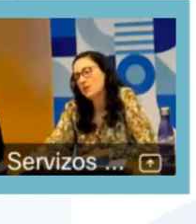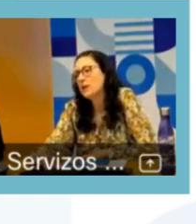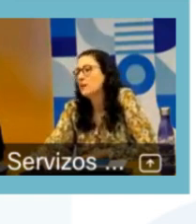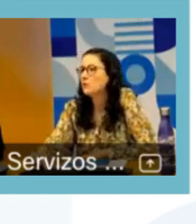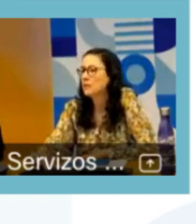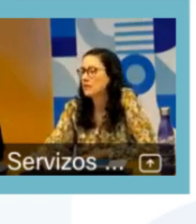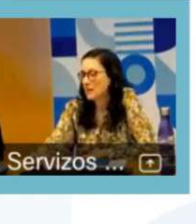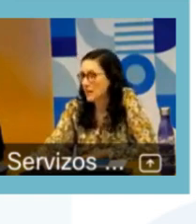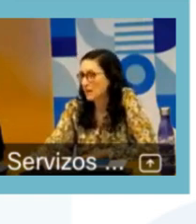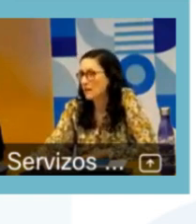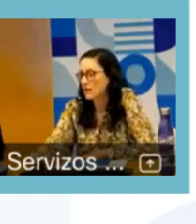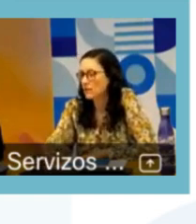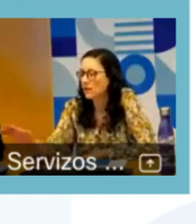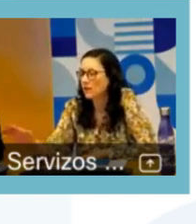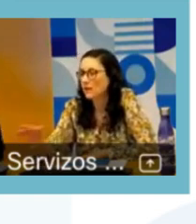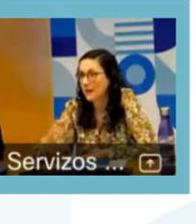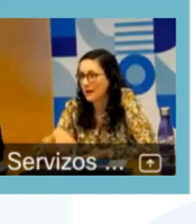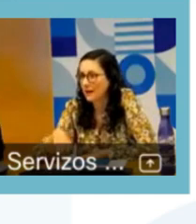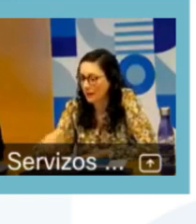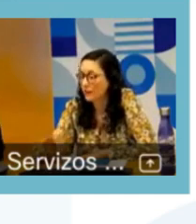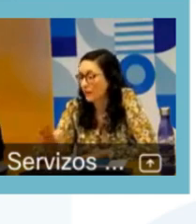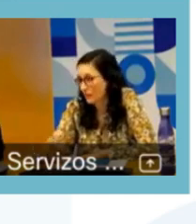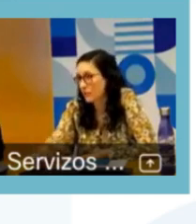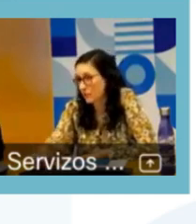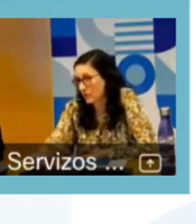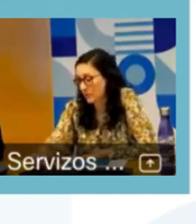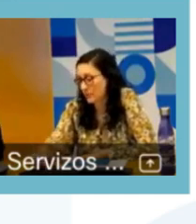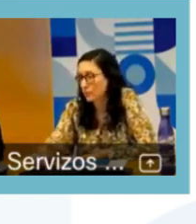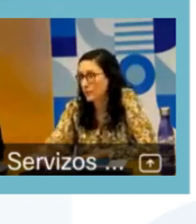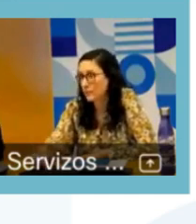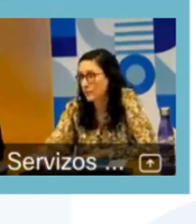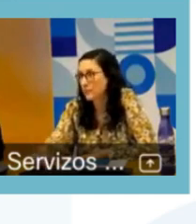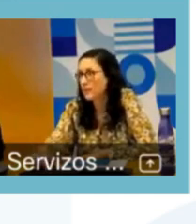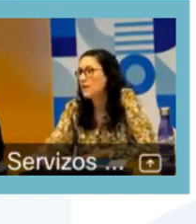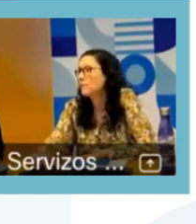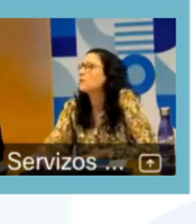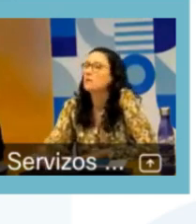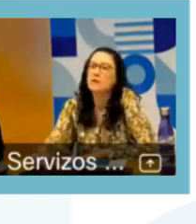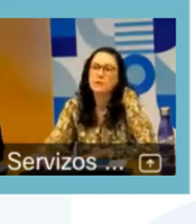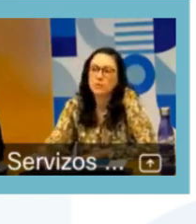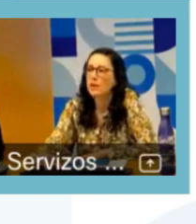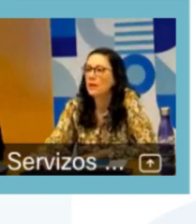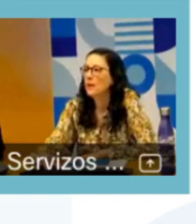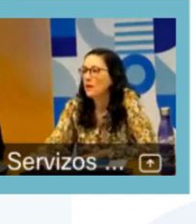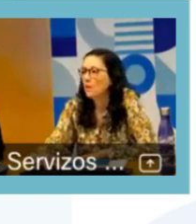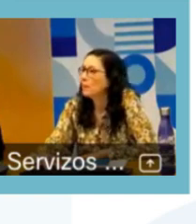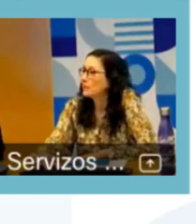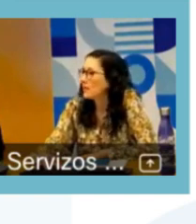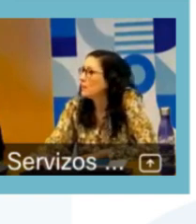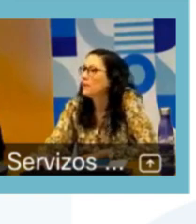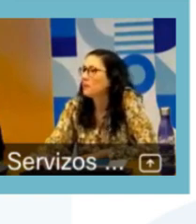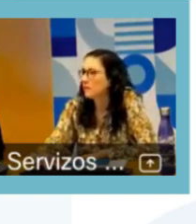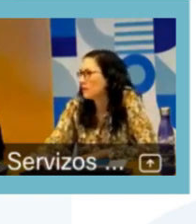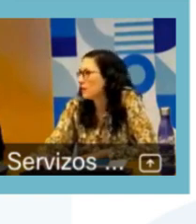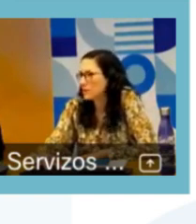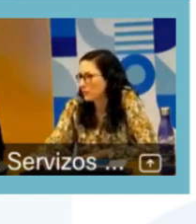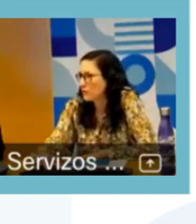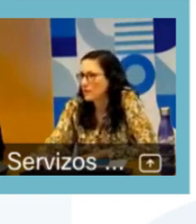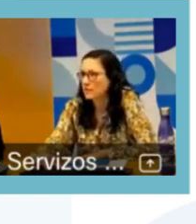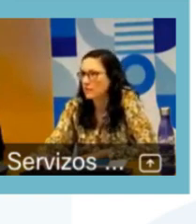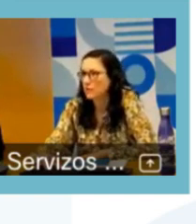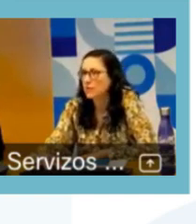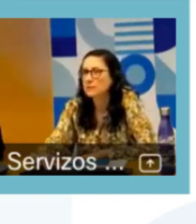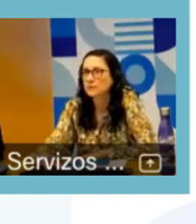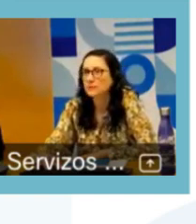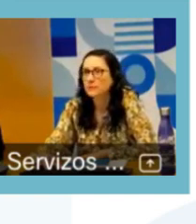para descongelarlos es ideal que descongelen en el frigorífico y a una temperatura ambiente. Bueno, se debe usar agua potable y lavar bien las